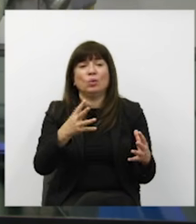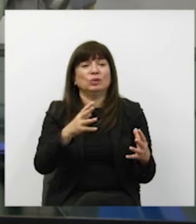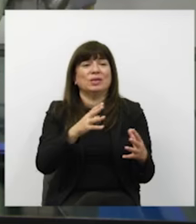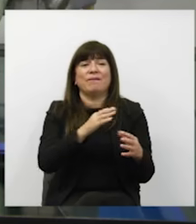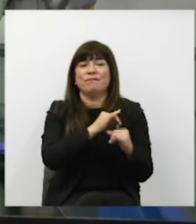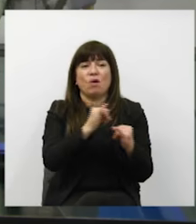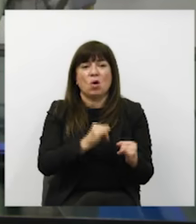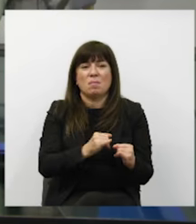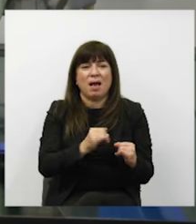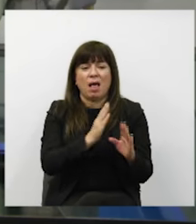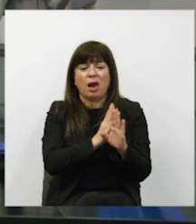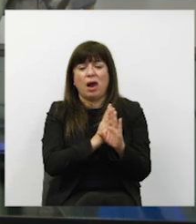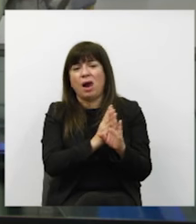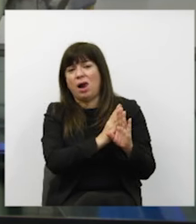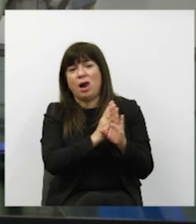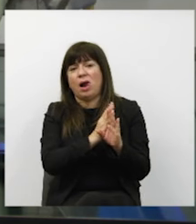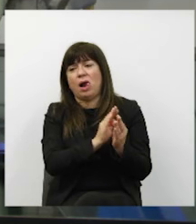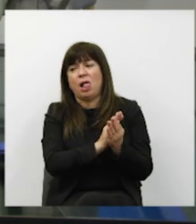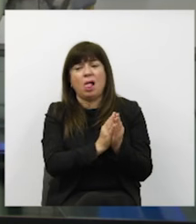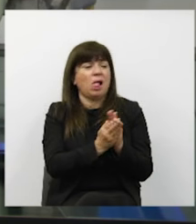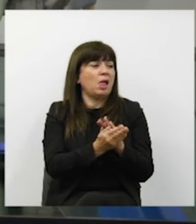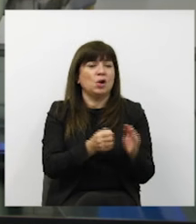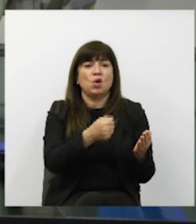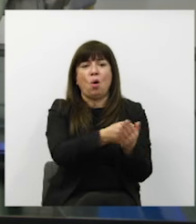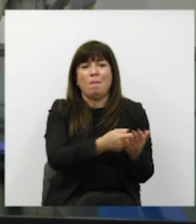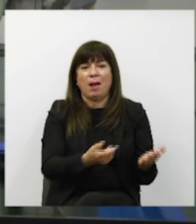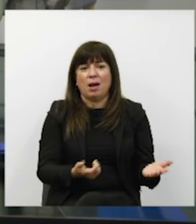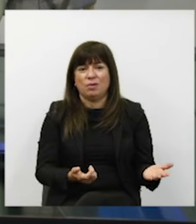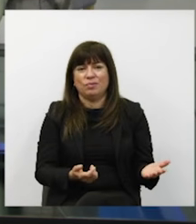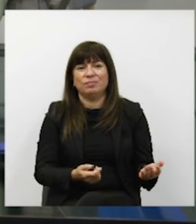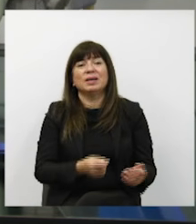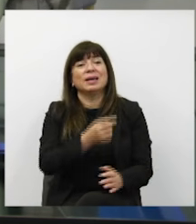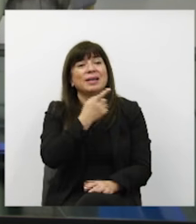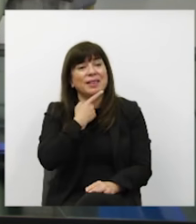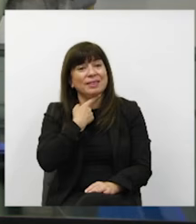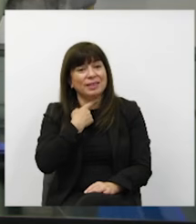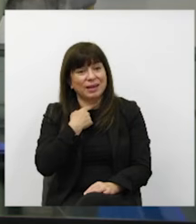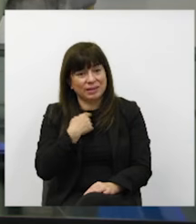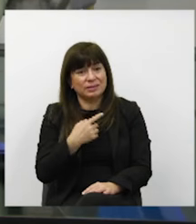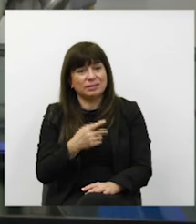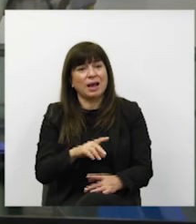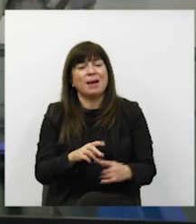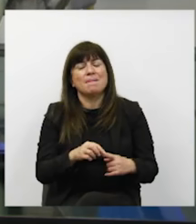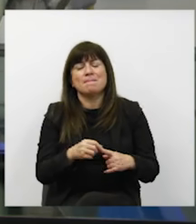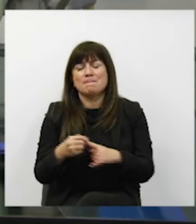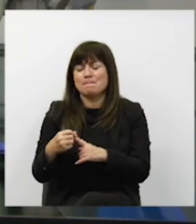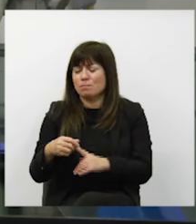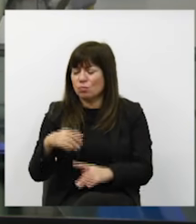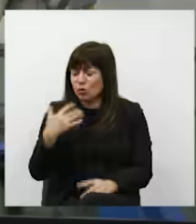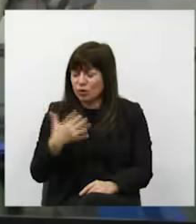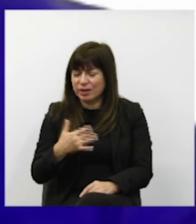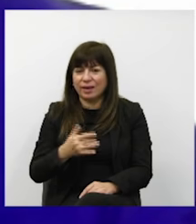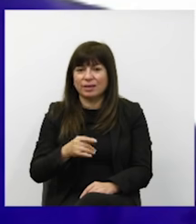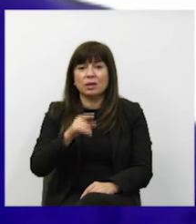eludirlo. En fin, no nos vamos a meter ahora en discusiones tributarias, pero lo que me interesa destacar es que cuando tú